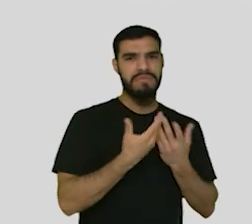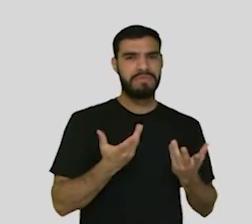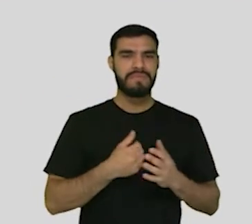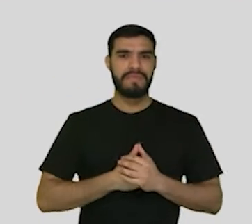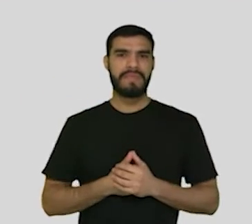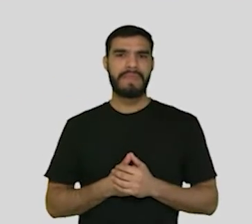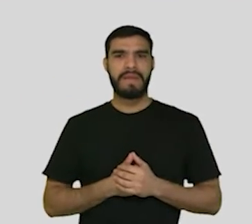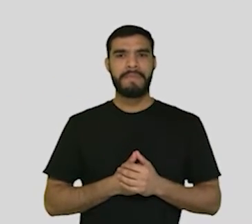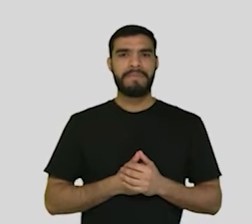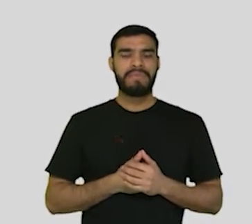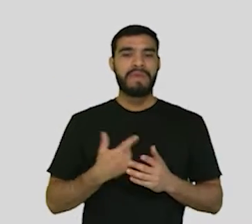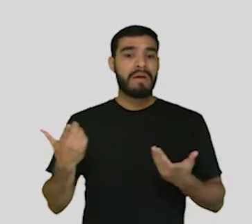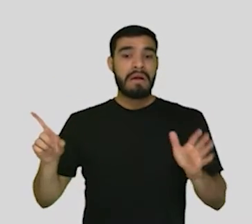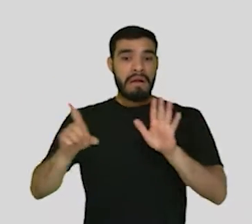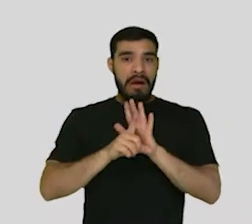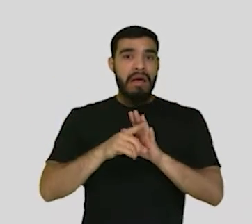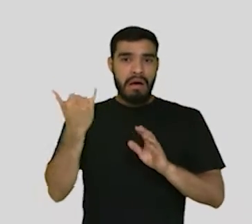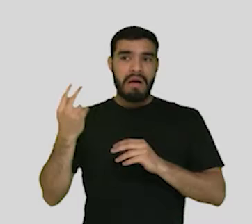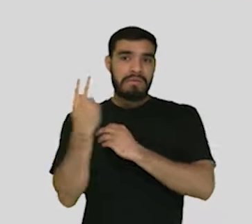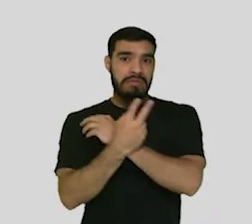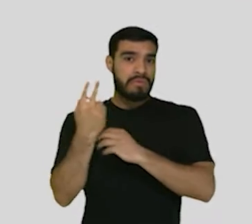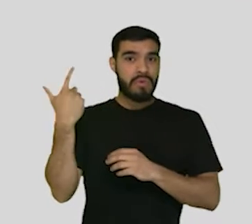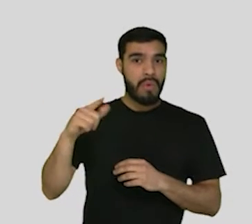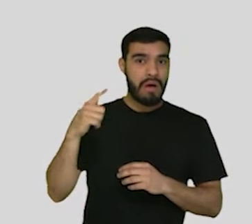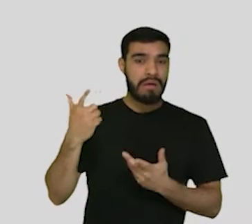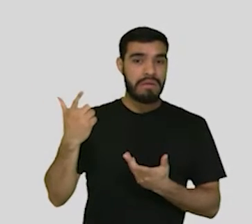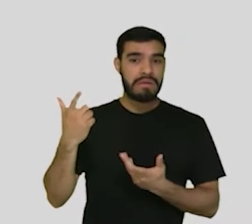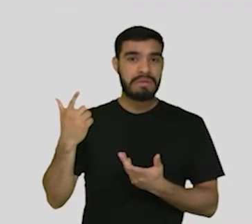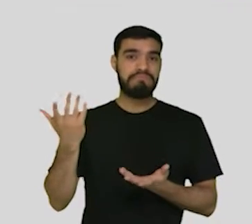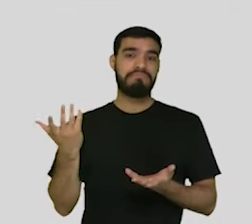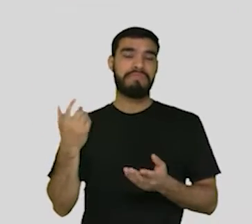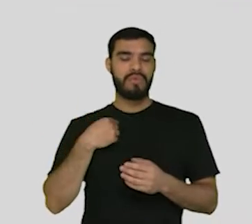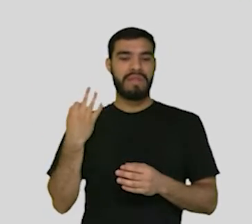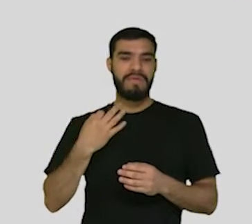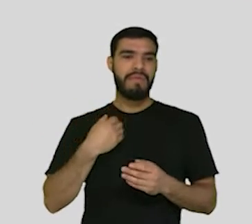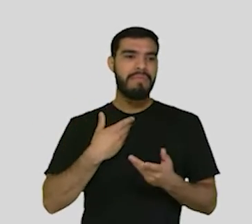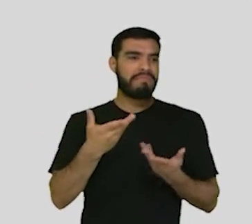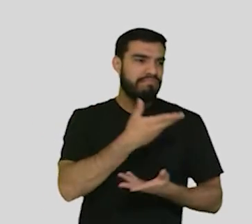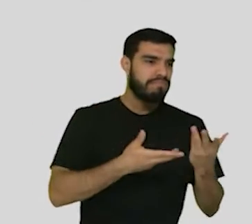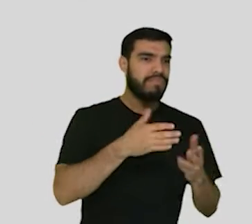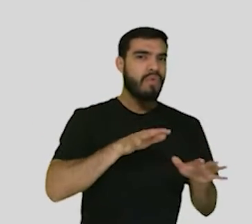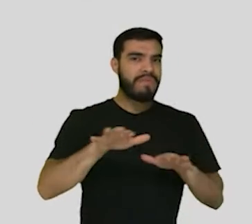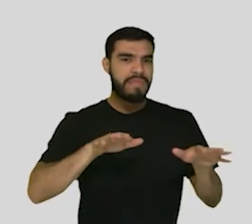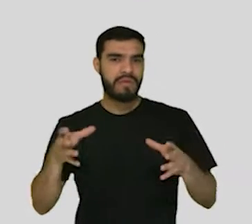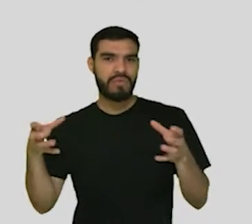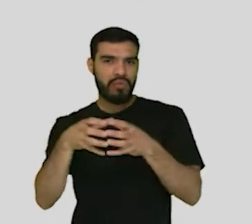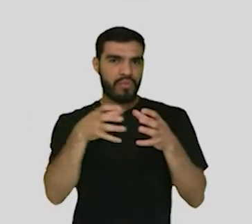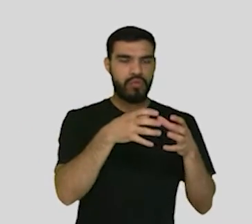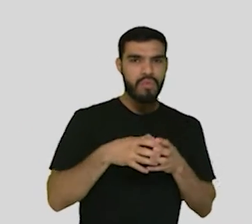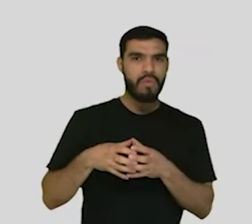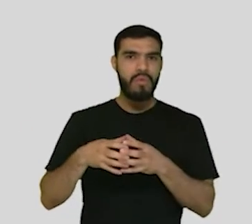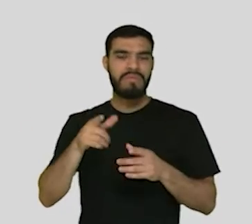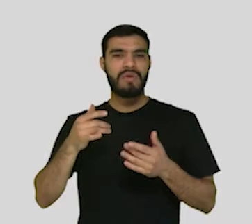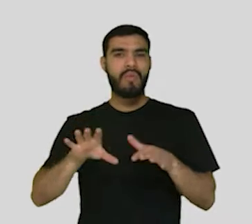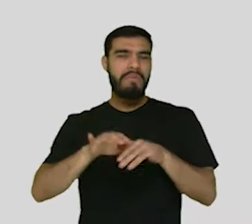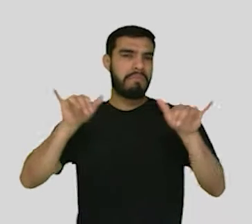guaysa a babepe o ñemboque. La alternativa es poder generar comunidad, generar movimiento. Pa, y pa orero